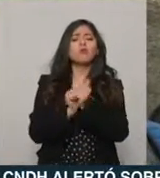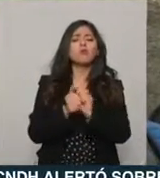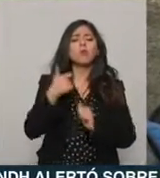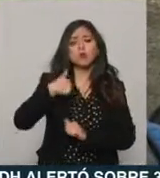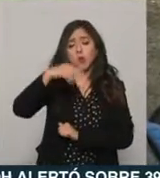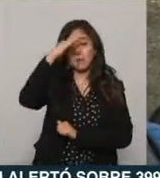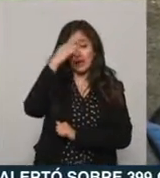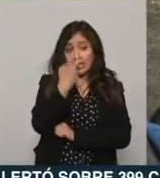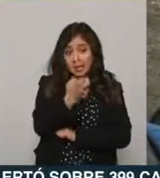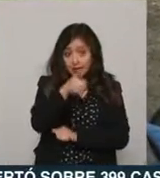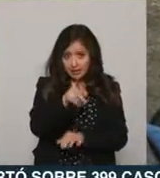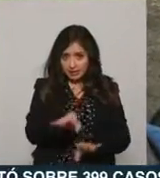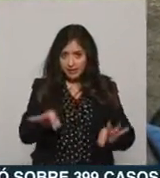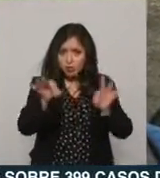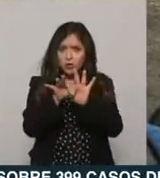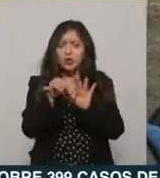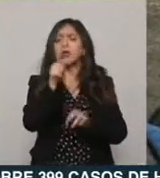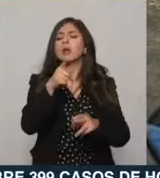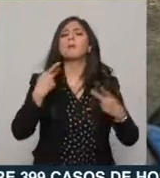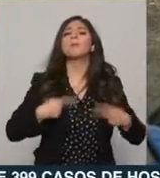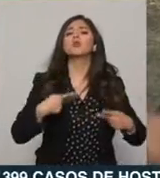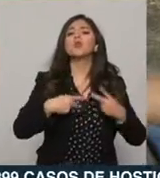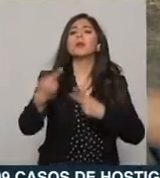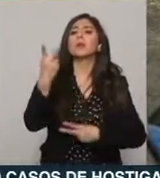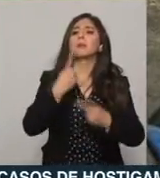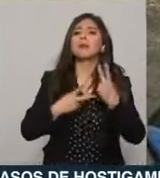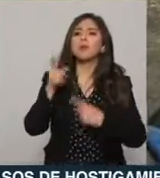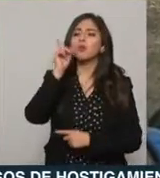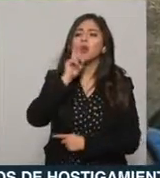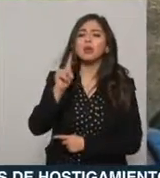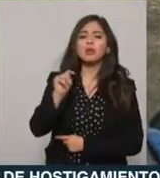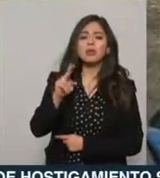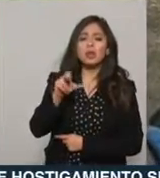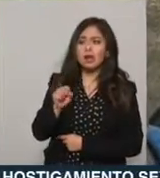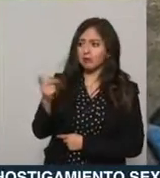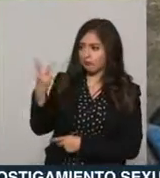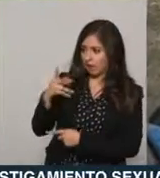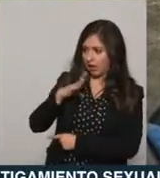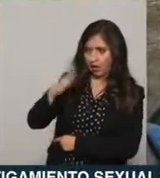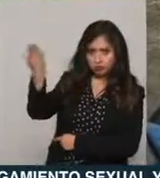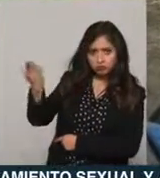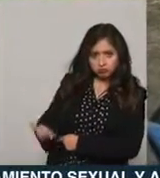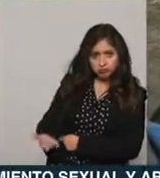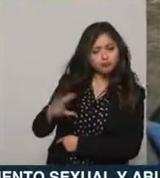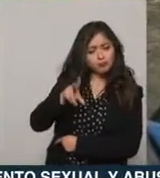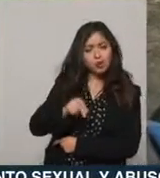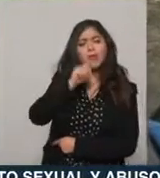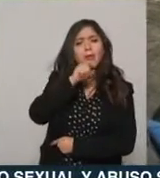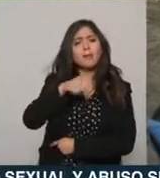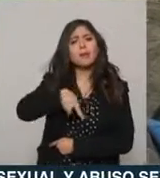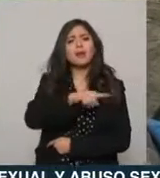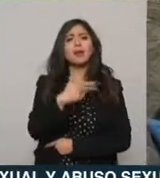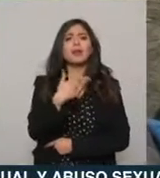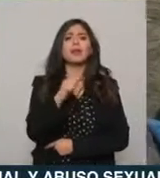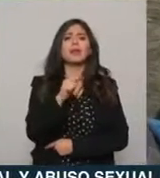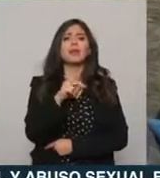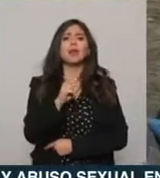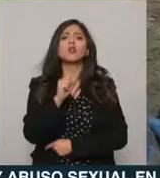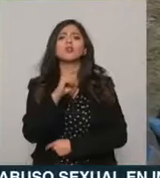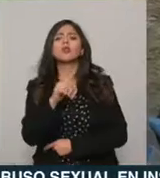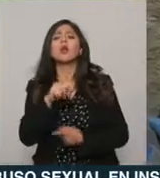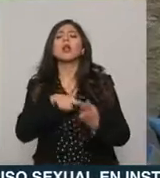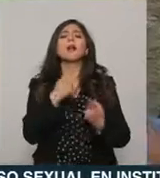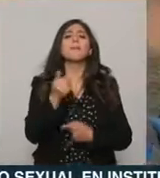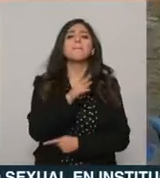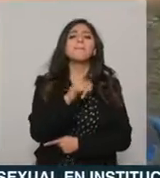que es importante no nada más que vengan las chicas trans, por ejemplo, que aquí están, sino que también vengan personas heterosexuales, personas